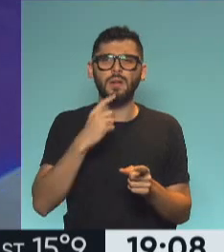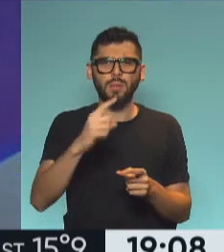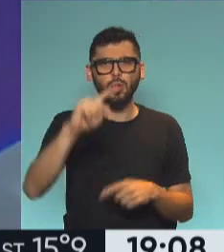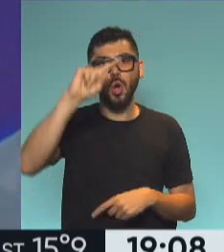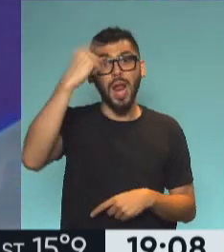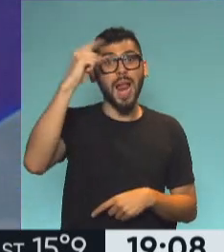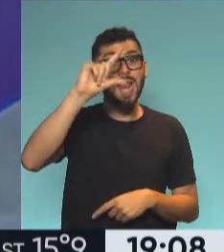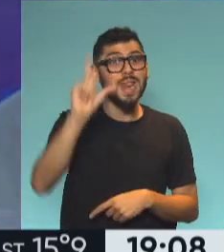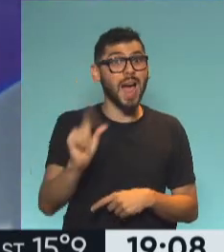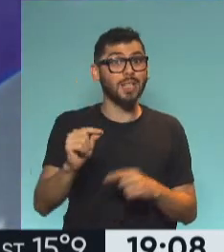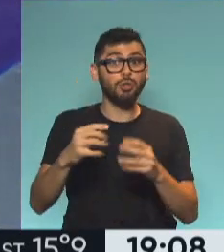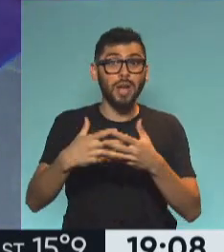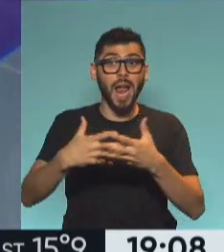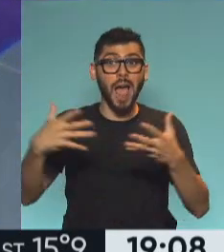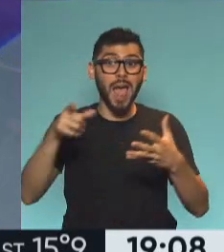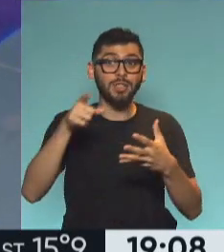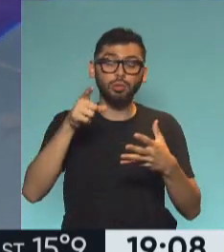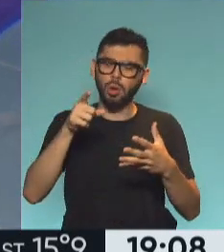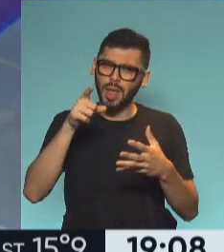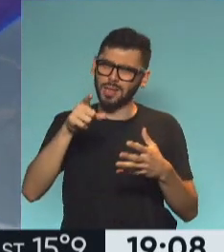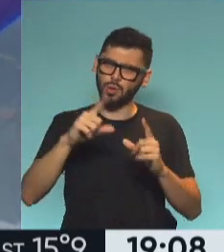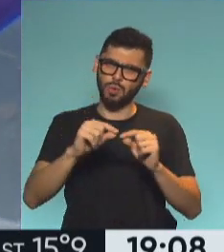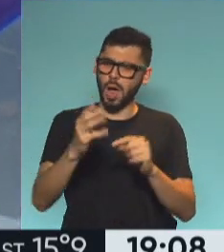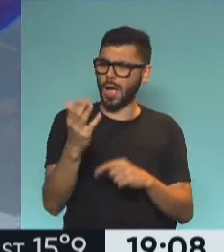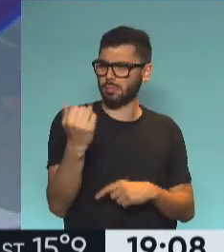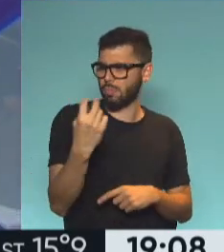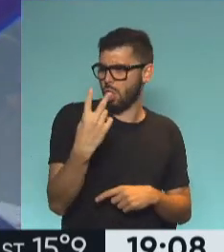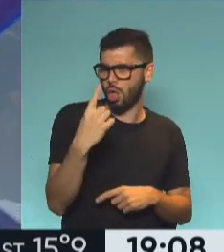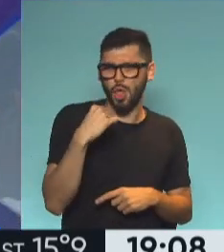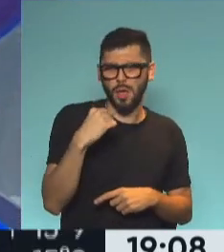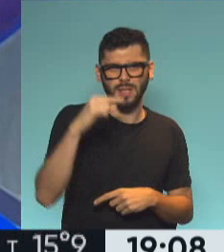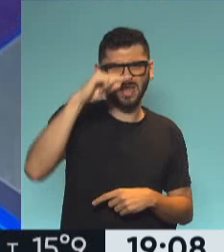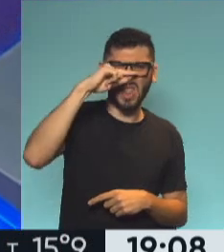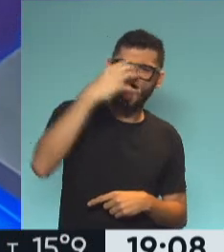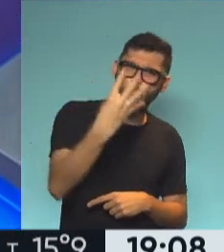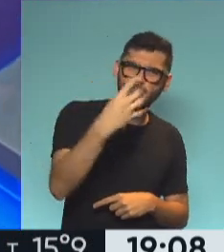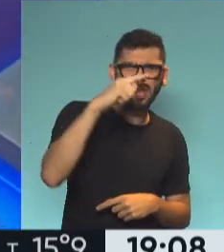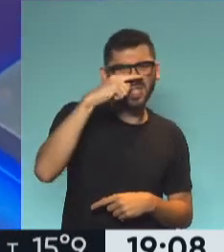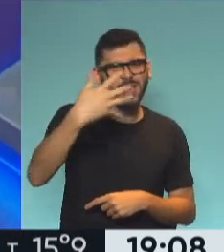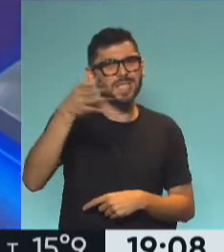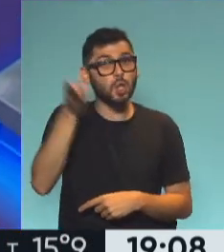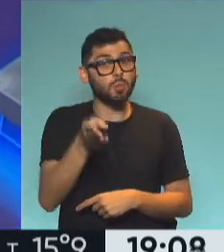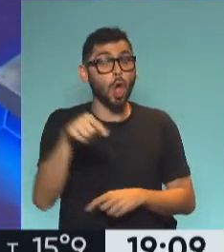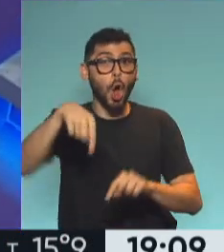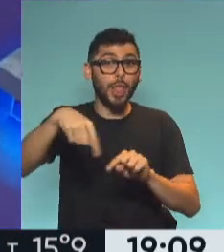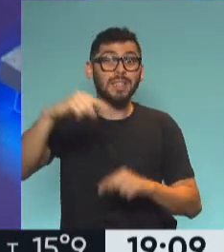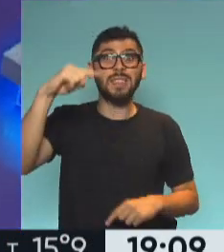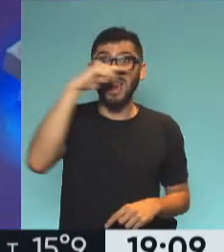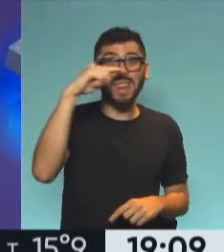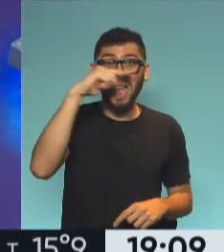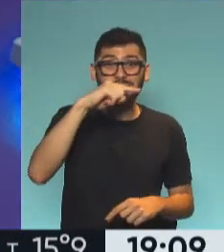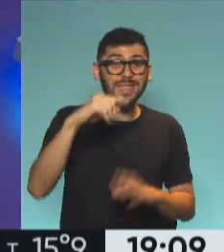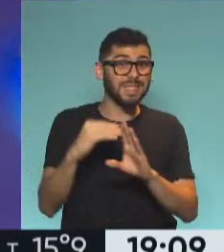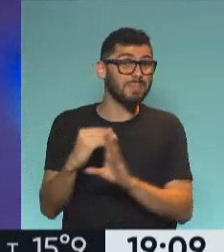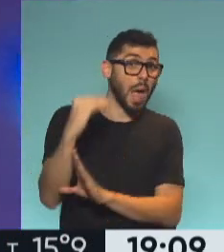Nación. Este sí. Número es muy... doctor, hasta hace 2 o 3 días hablábamos de 74, 75%. Sí. Hoy supera el 77. Creció